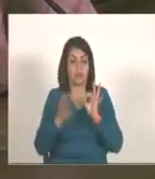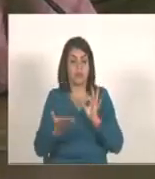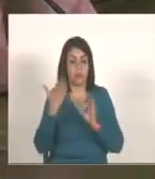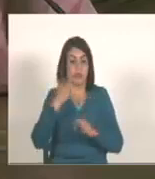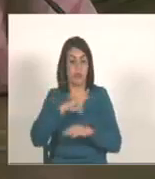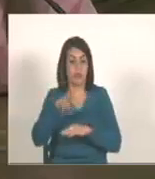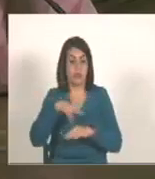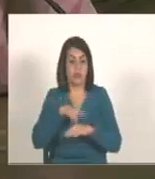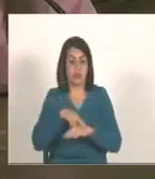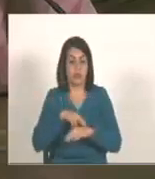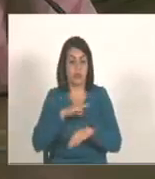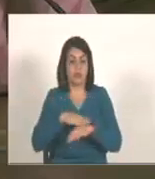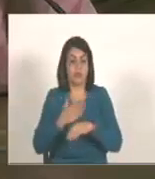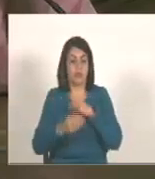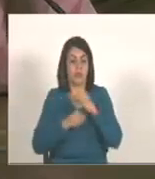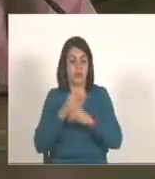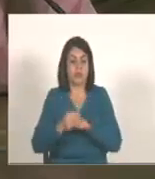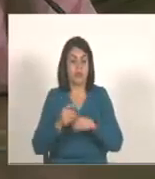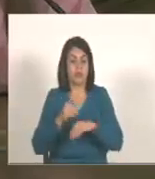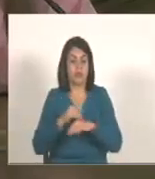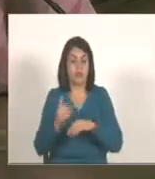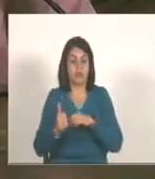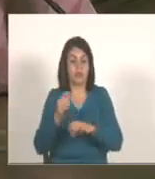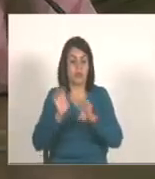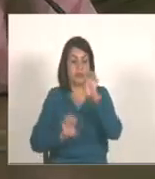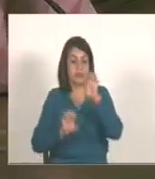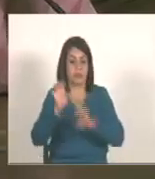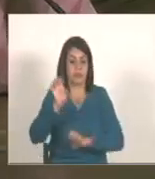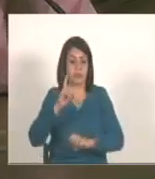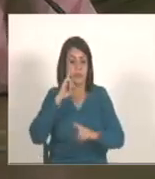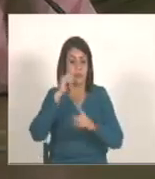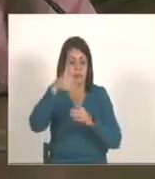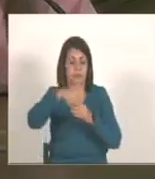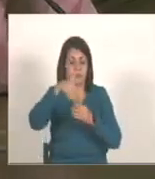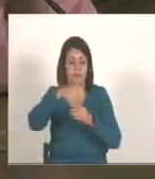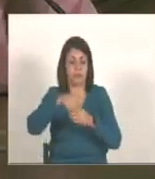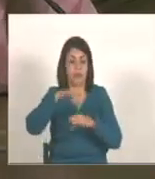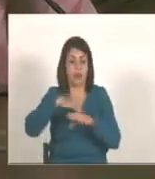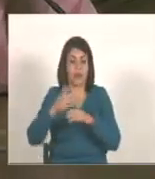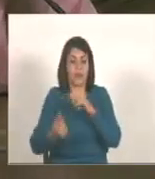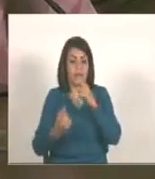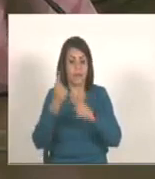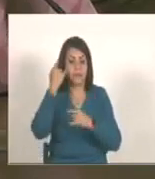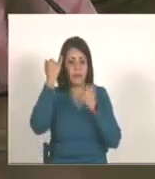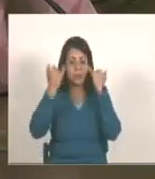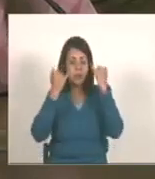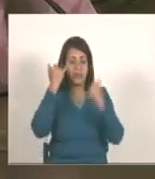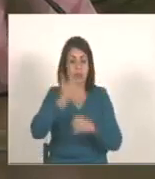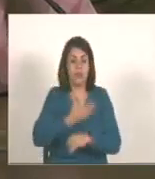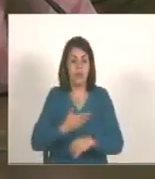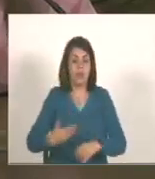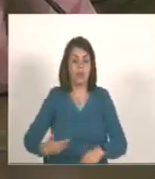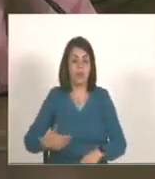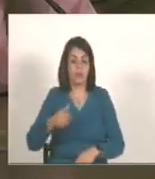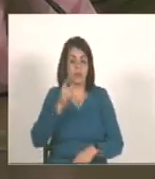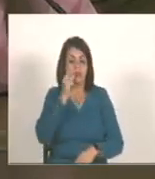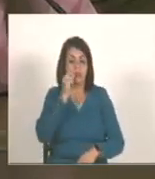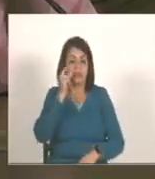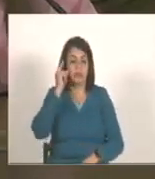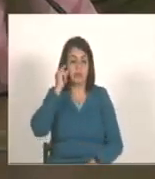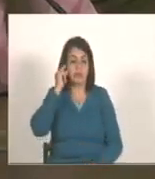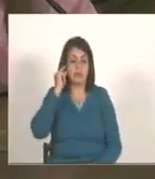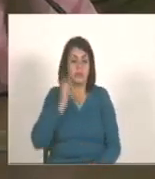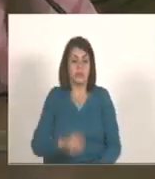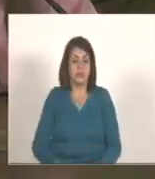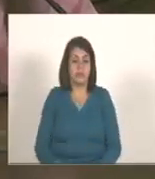trascendencia nacional podrán ser sometidas a referendo consultivo por iniciativa del presidente o presidenta de